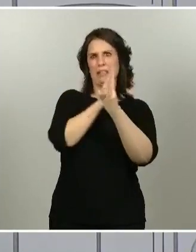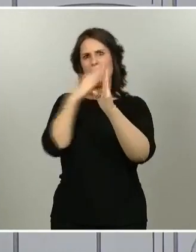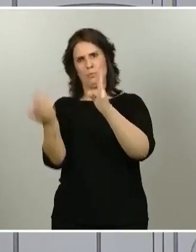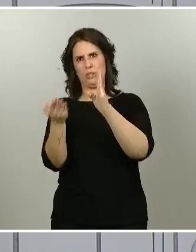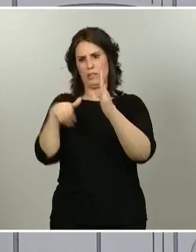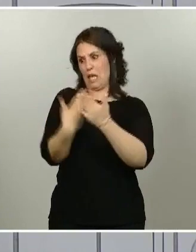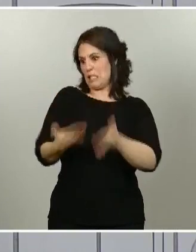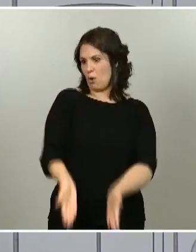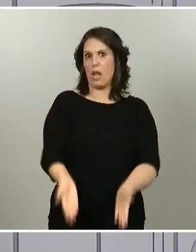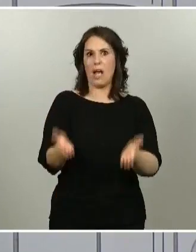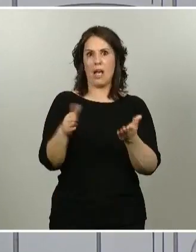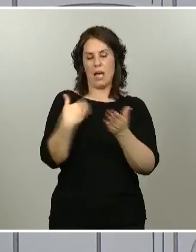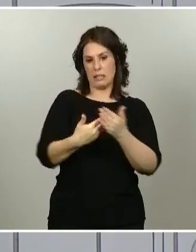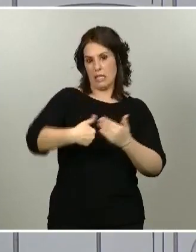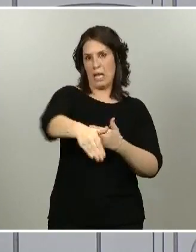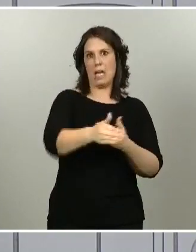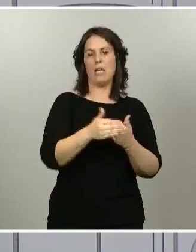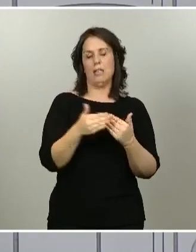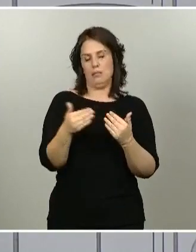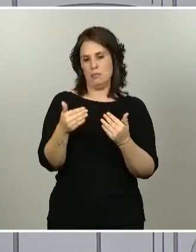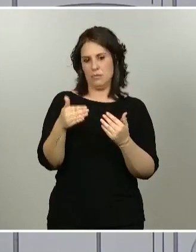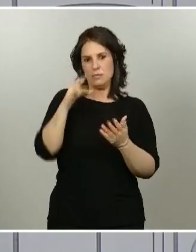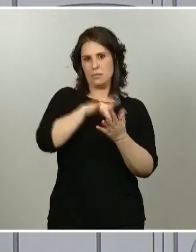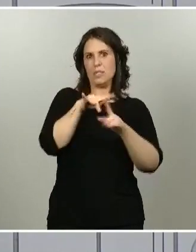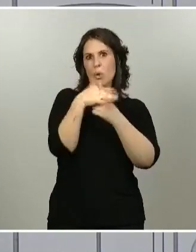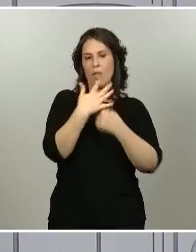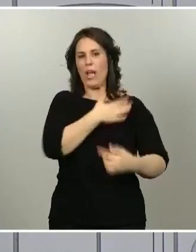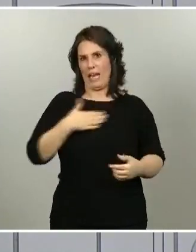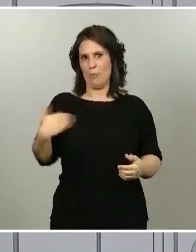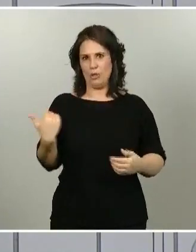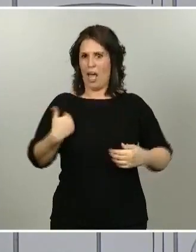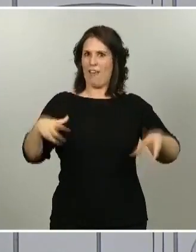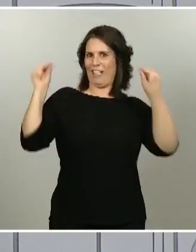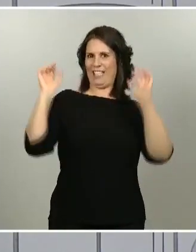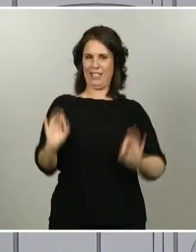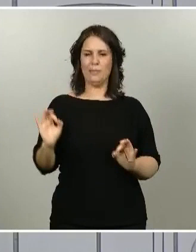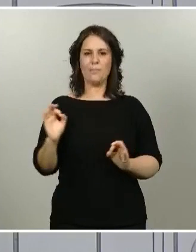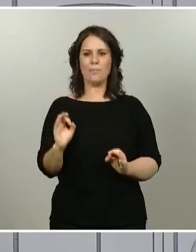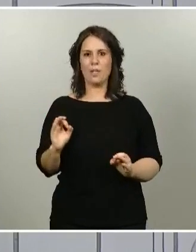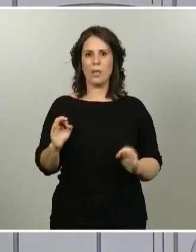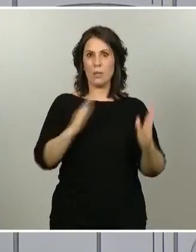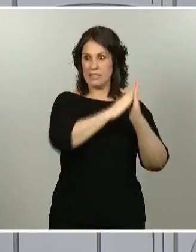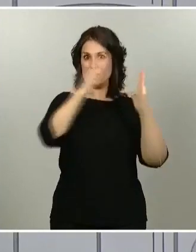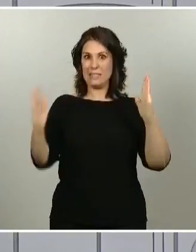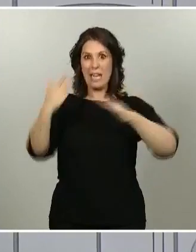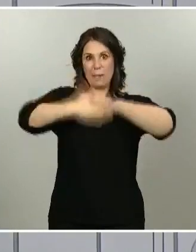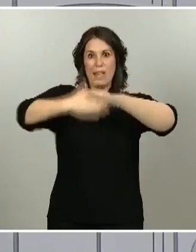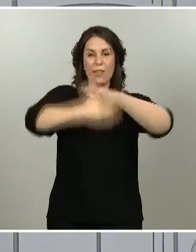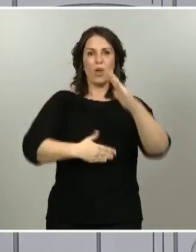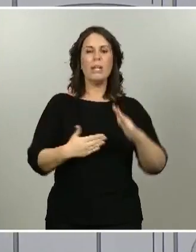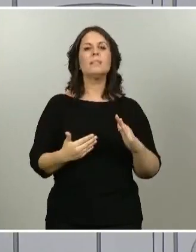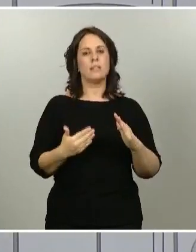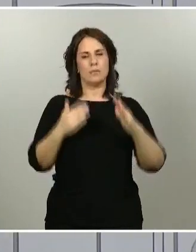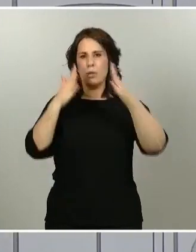a la situación que todos queremos llegar, todo eso nos está permitiendo observar un descenso importantísimo